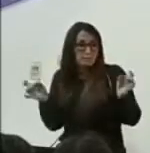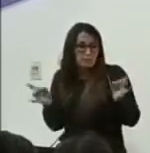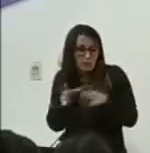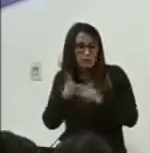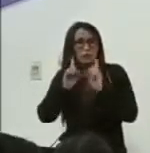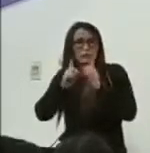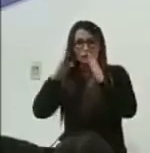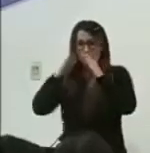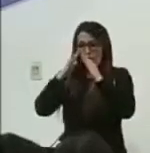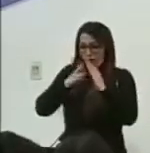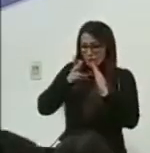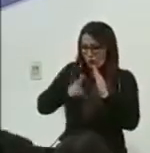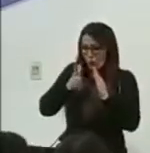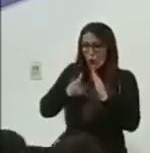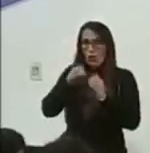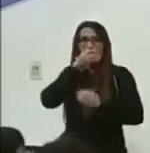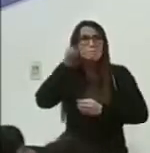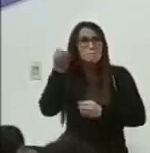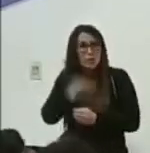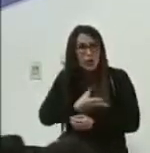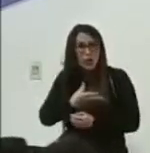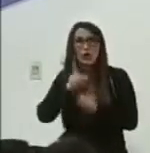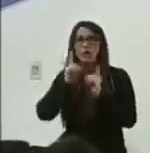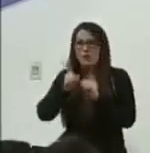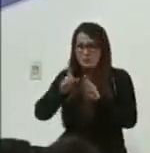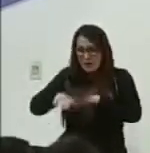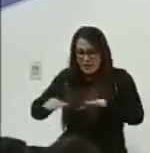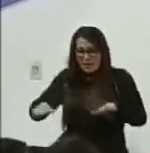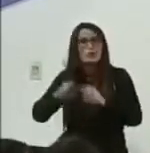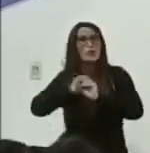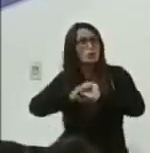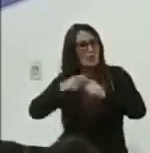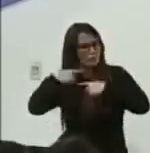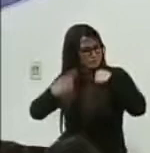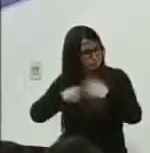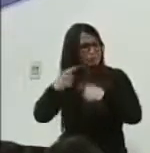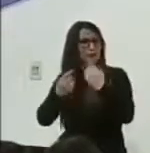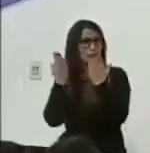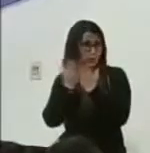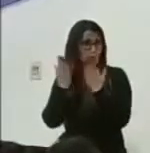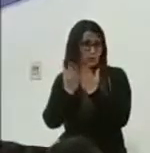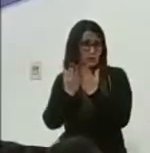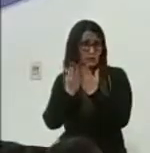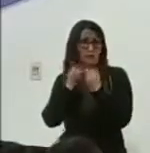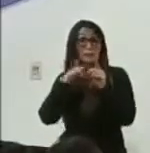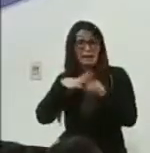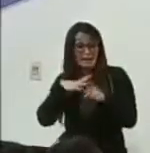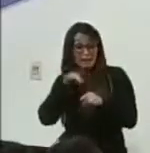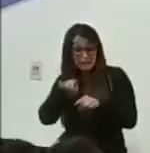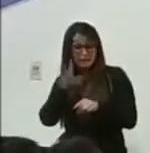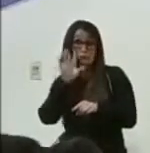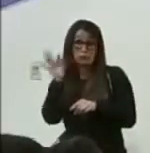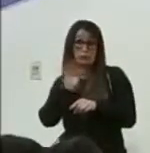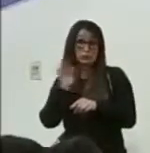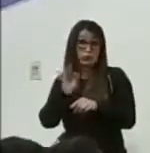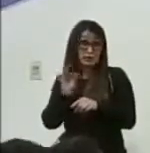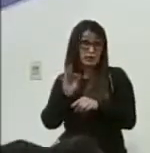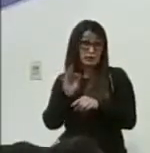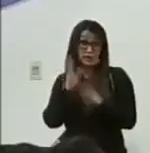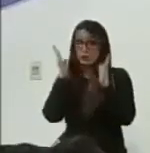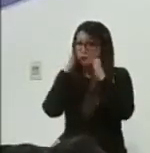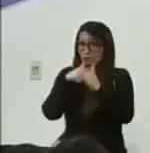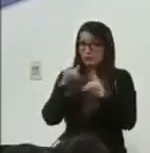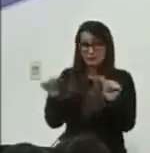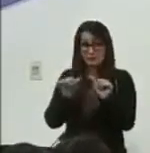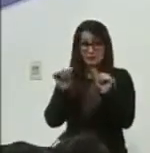los hogares puedan tirar un poco más, para que los botijas puedan seguir estudiando, para tener esas oportunidades, no lo vamos a poder hacer. Y eso